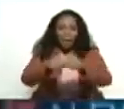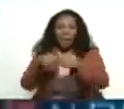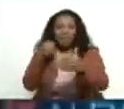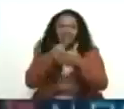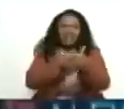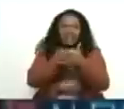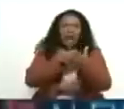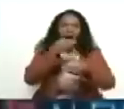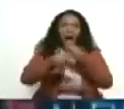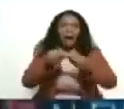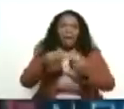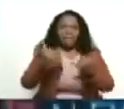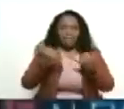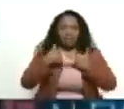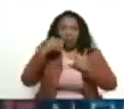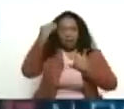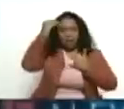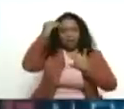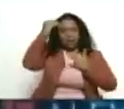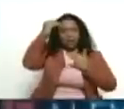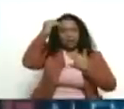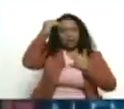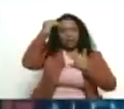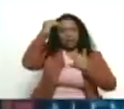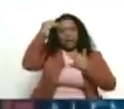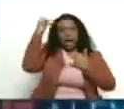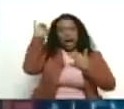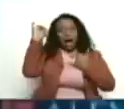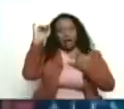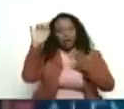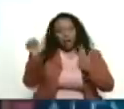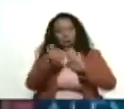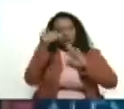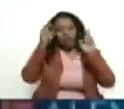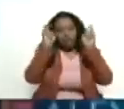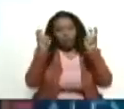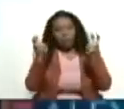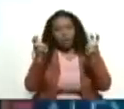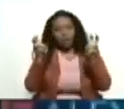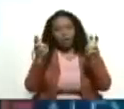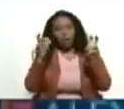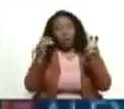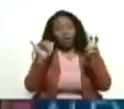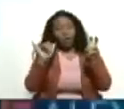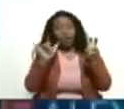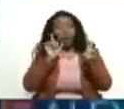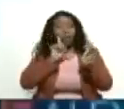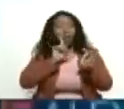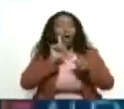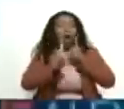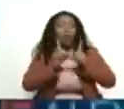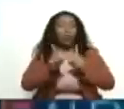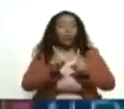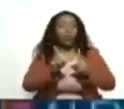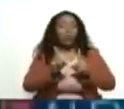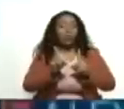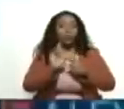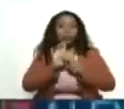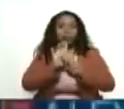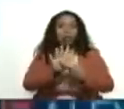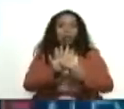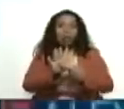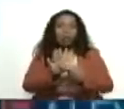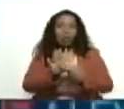hacernos pensar que estamos en una contradicción. También mienten descaradamente, tan